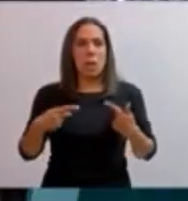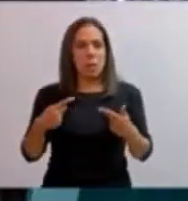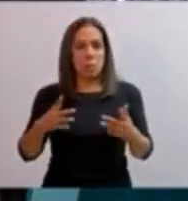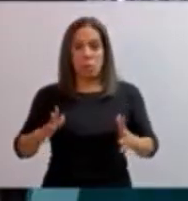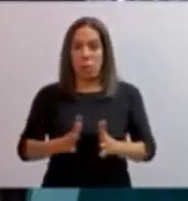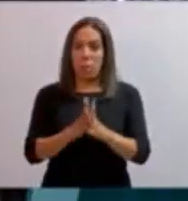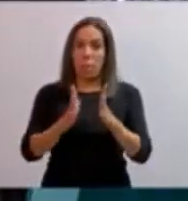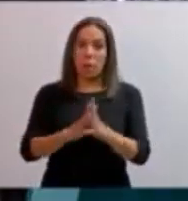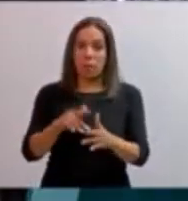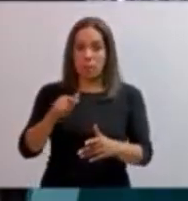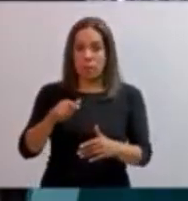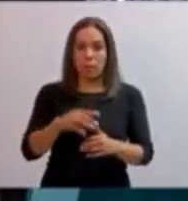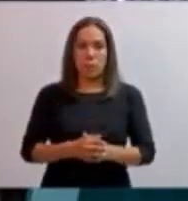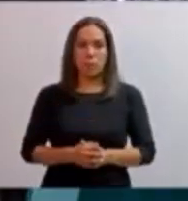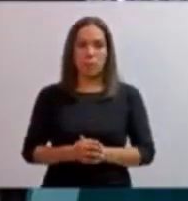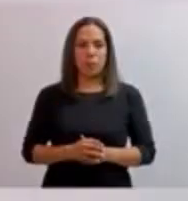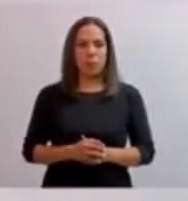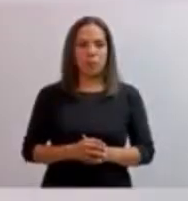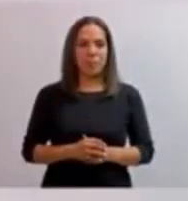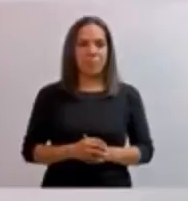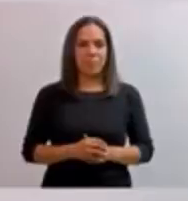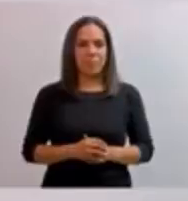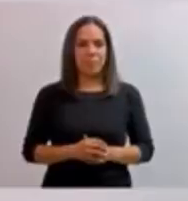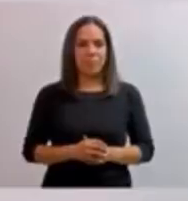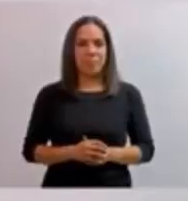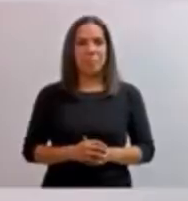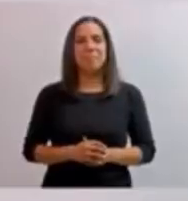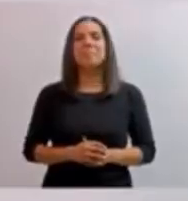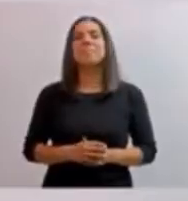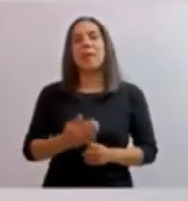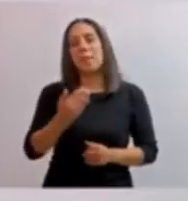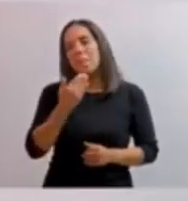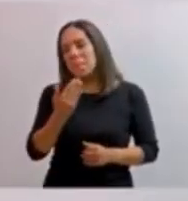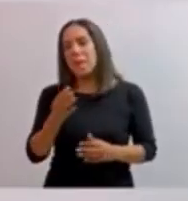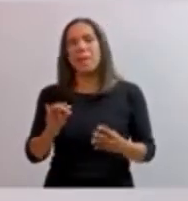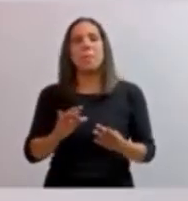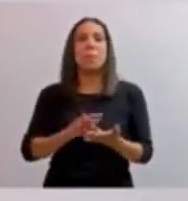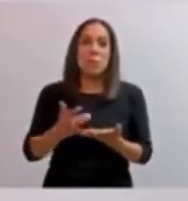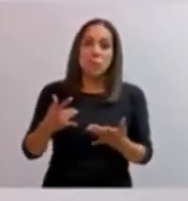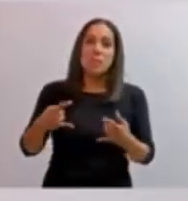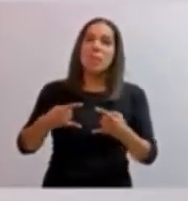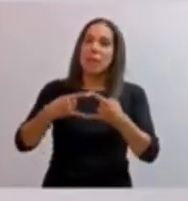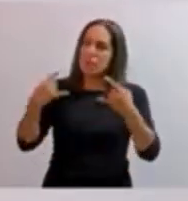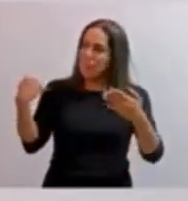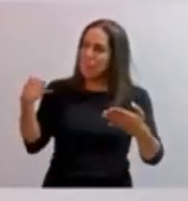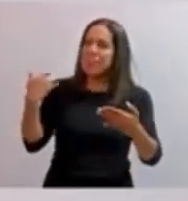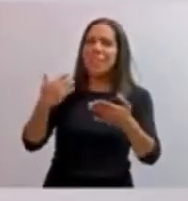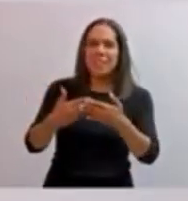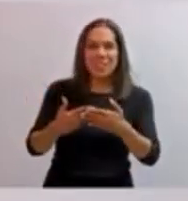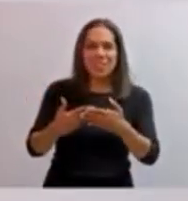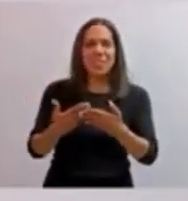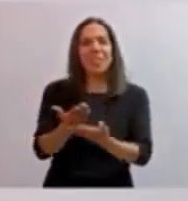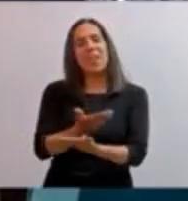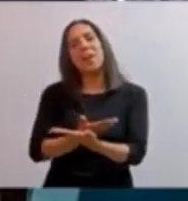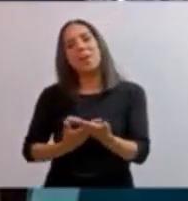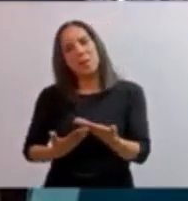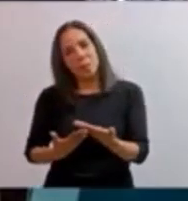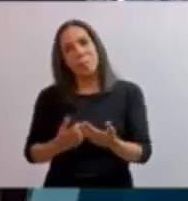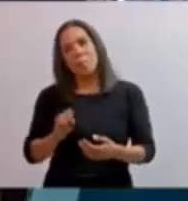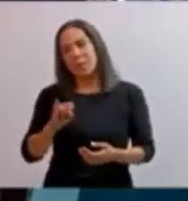pues realmente agradecemos este recorrido, ¿no?, histórico, breve pero muy conciso, para